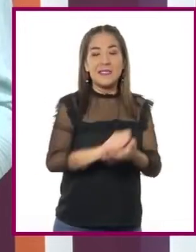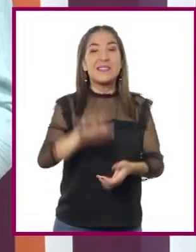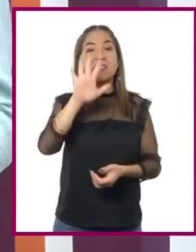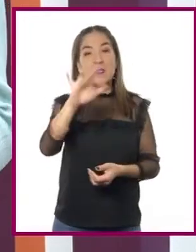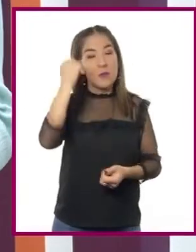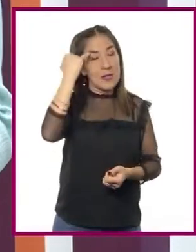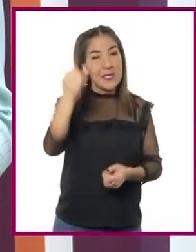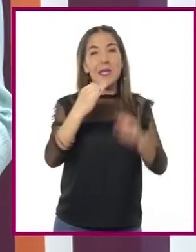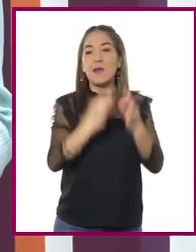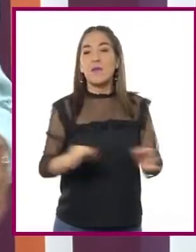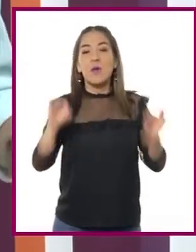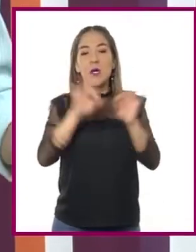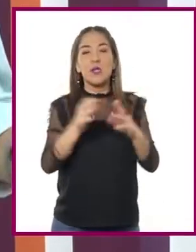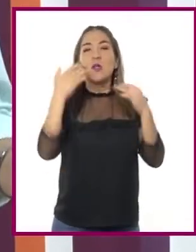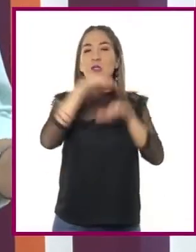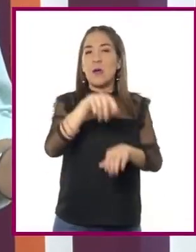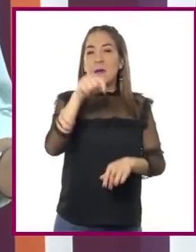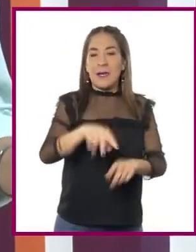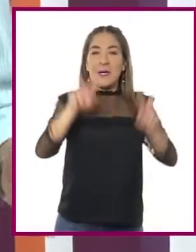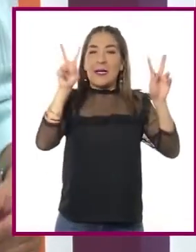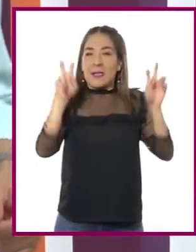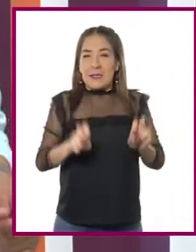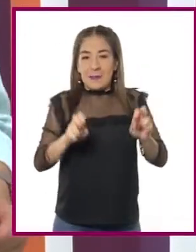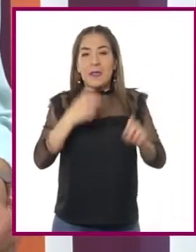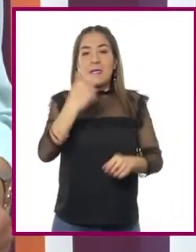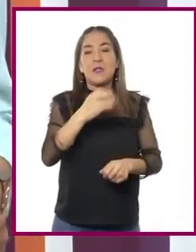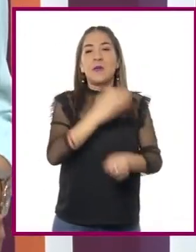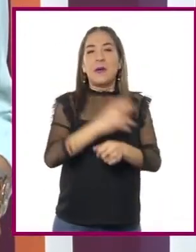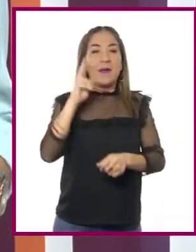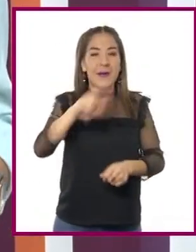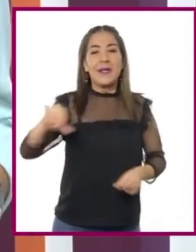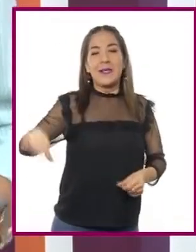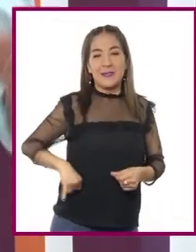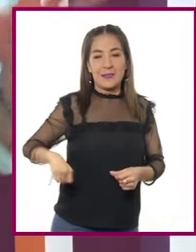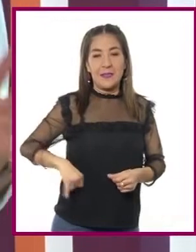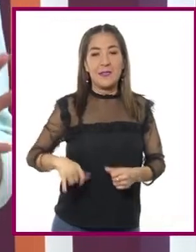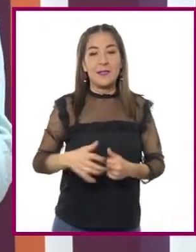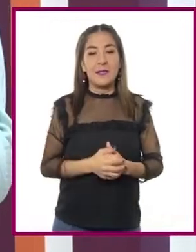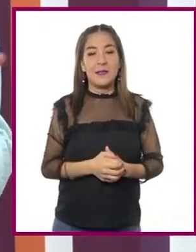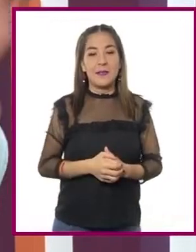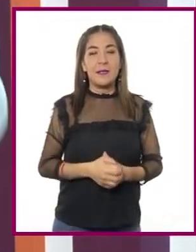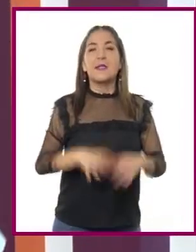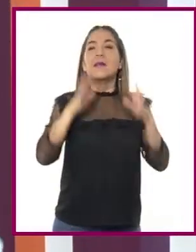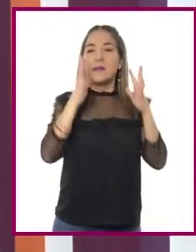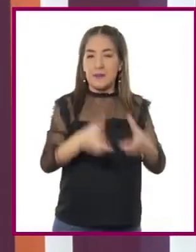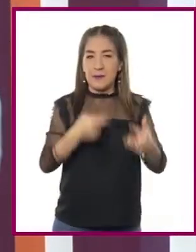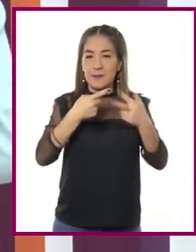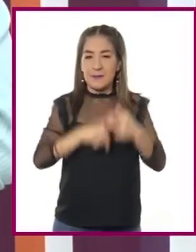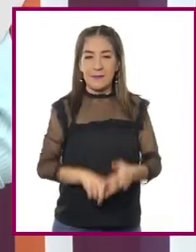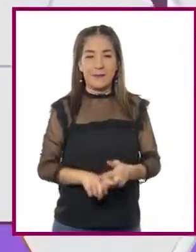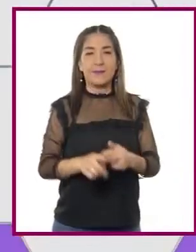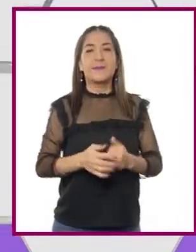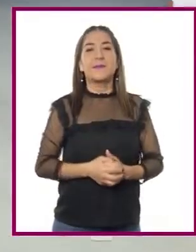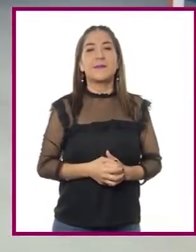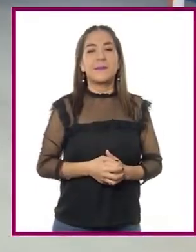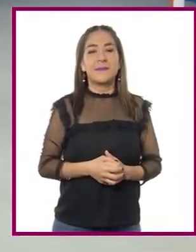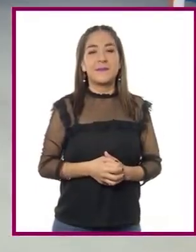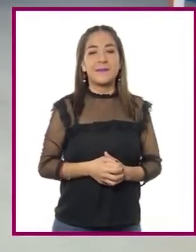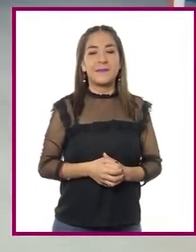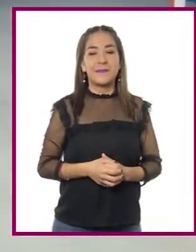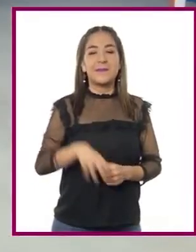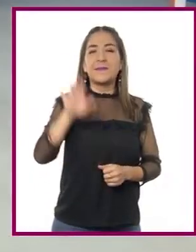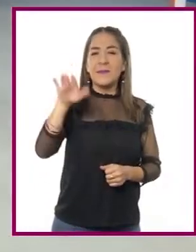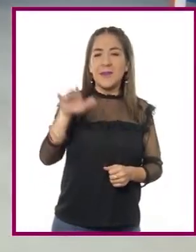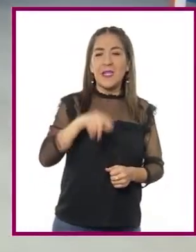ideas generales sobre el tema y todo lo que consideren relevante. Damos inicio entonces.